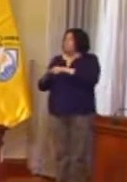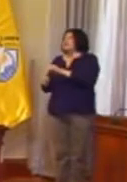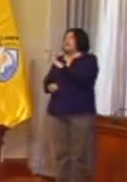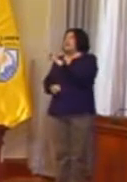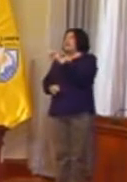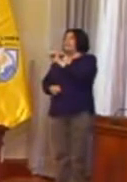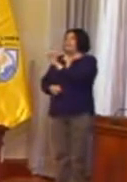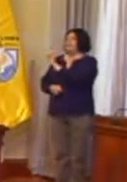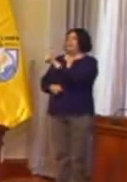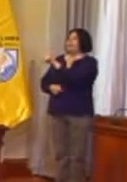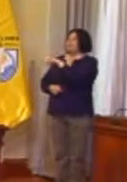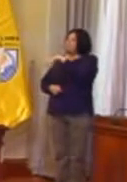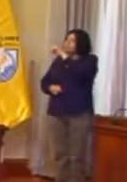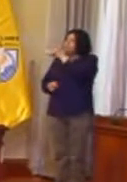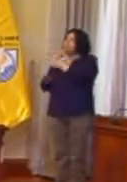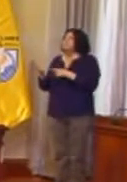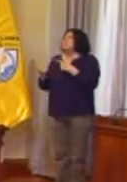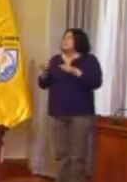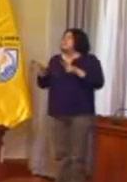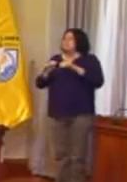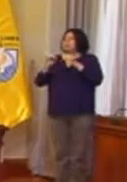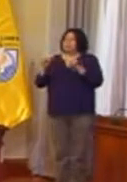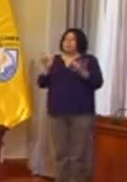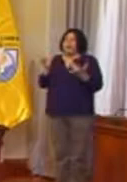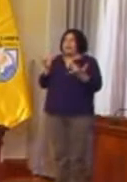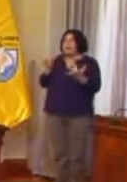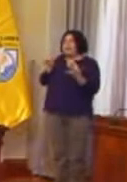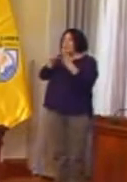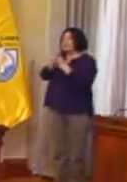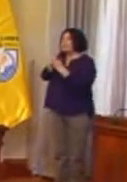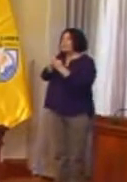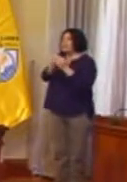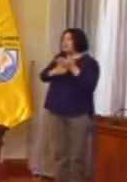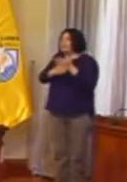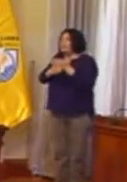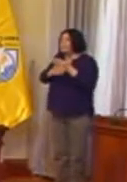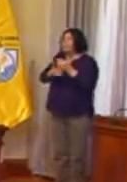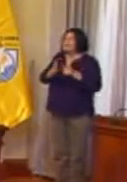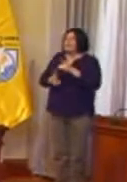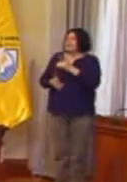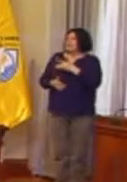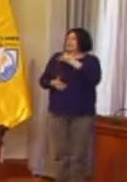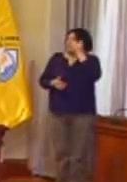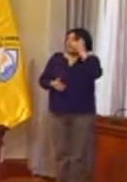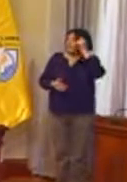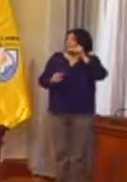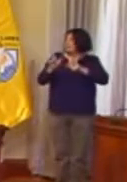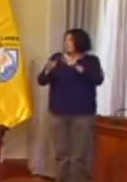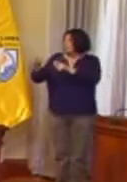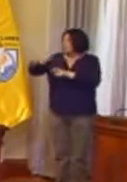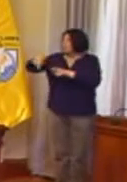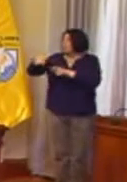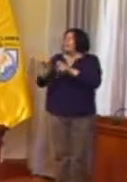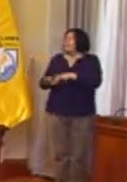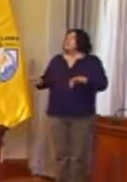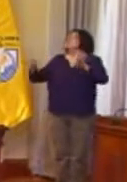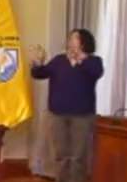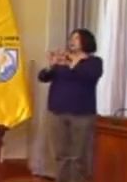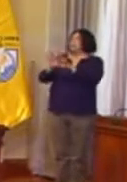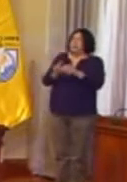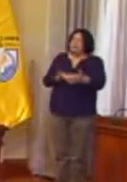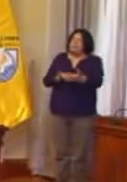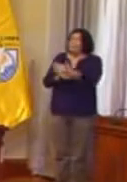Perú S.A. con el objeto de establecer una alianza de cooperación para sensibilizar a la población sobre la importancia de